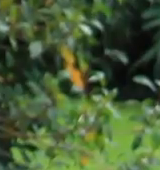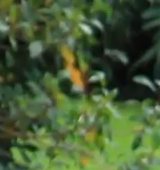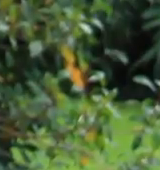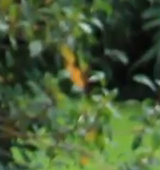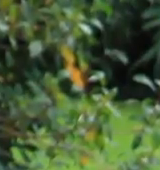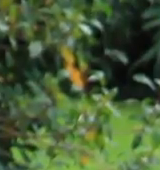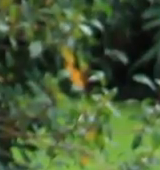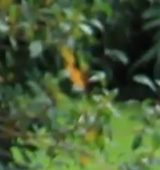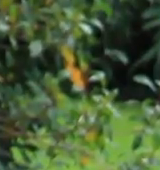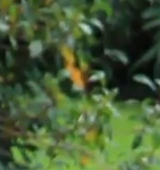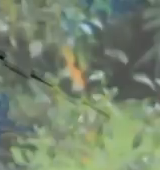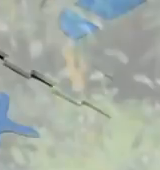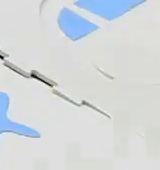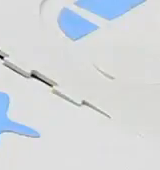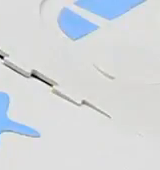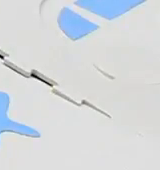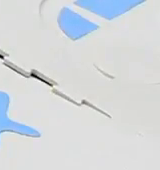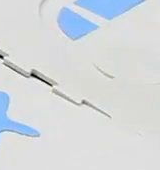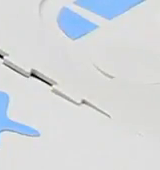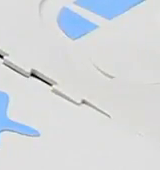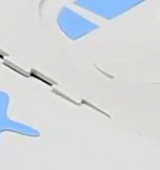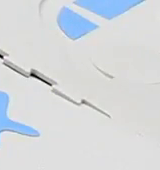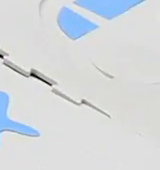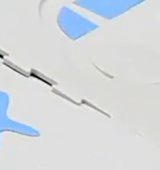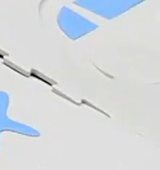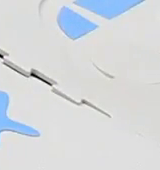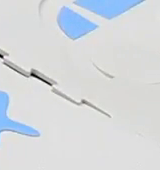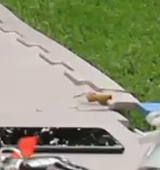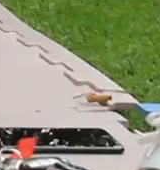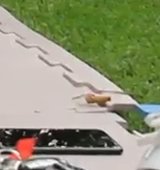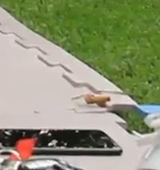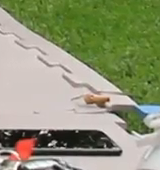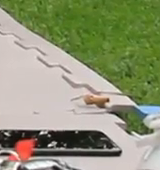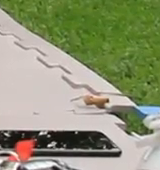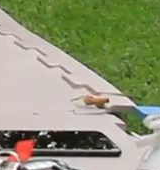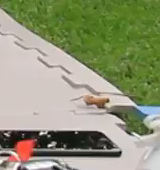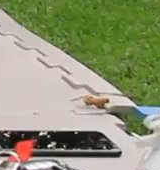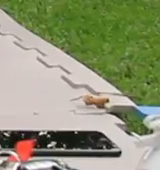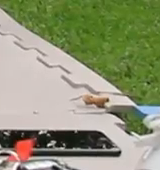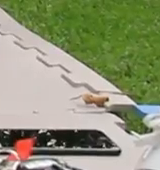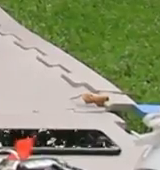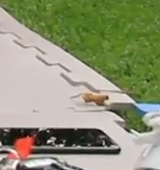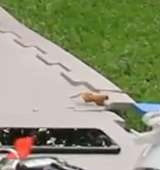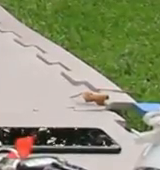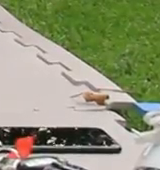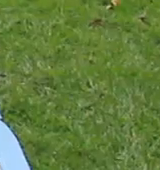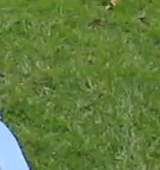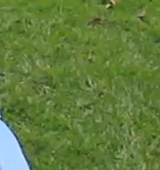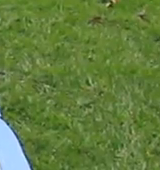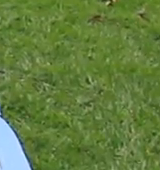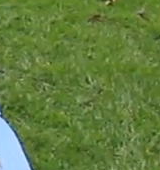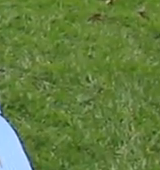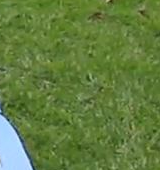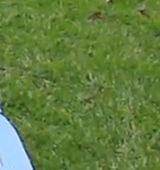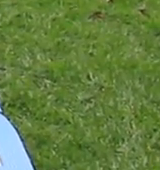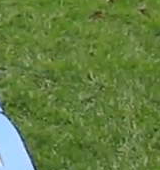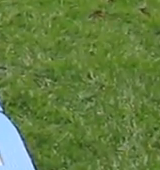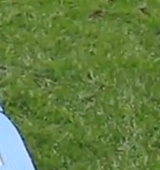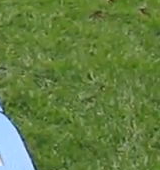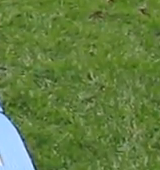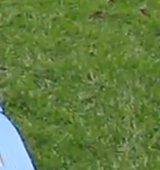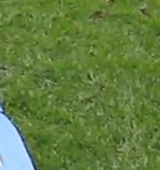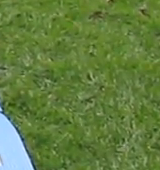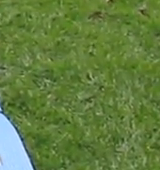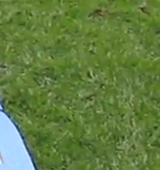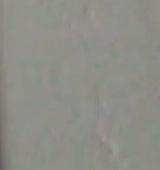y nosotros apoyamos a las familias de los niños que tienen epilepsias catastróficas o epilepsias de difícil control. Los principales